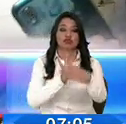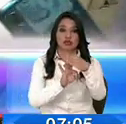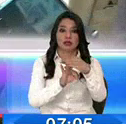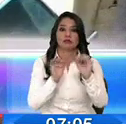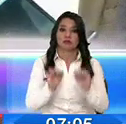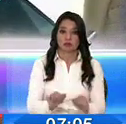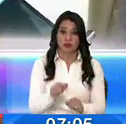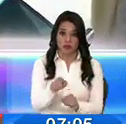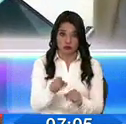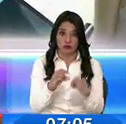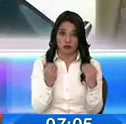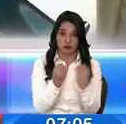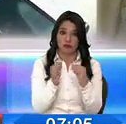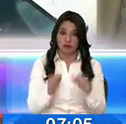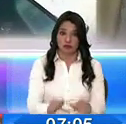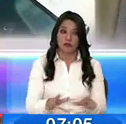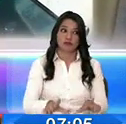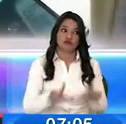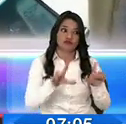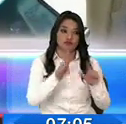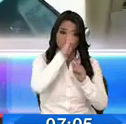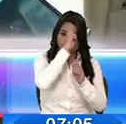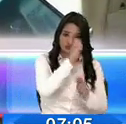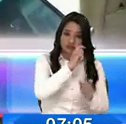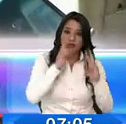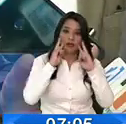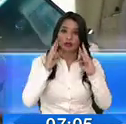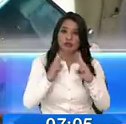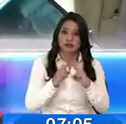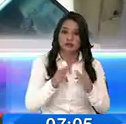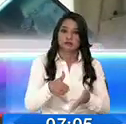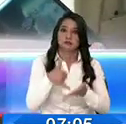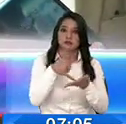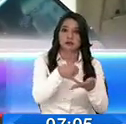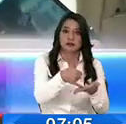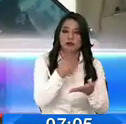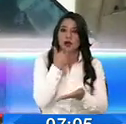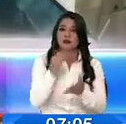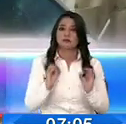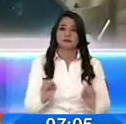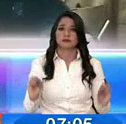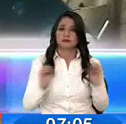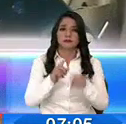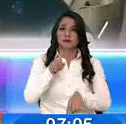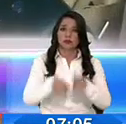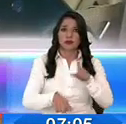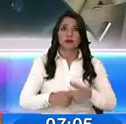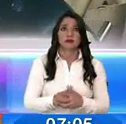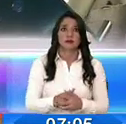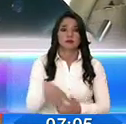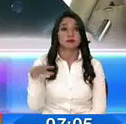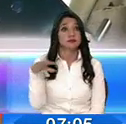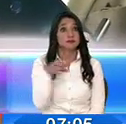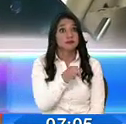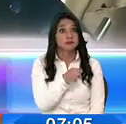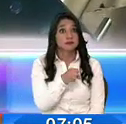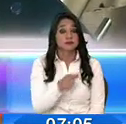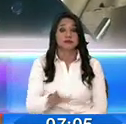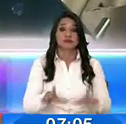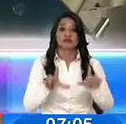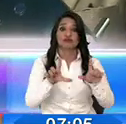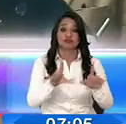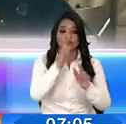permite a este organismo otorgar condecoraciones otorgar premios bajo ningún concepto y evidentemente esta condecoración